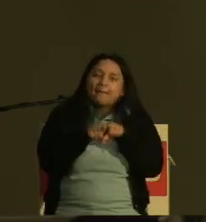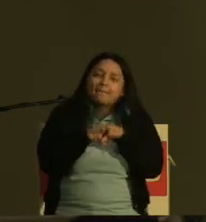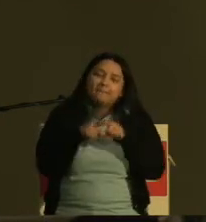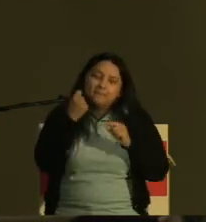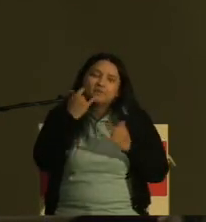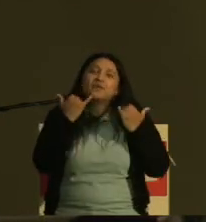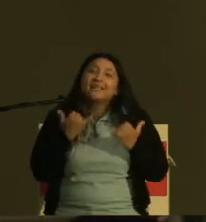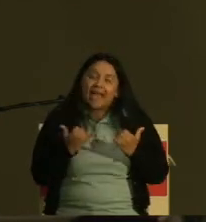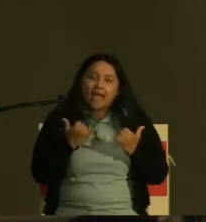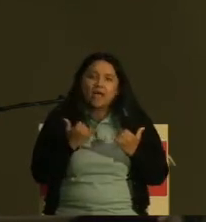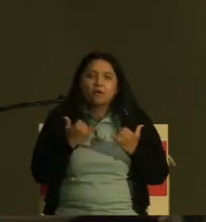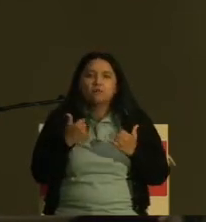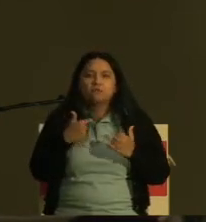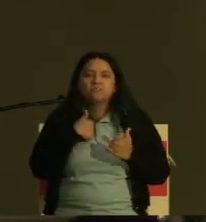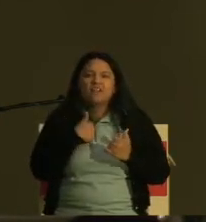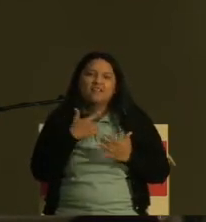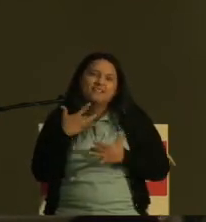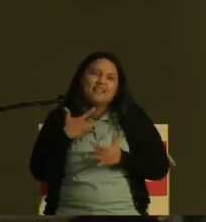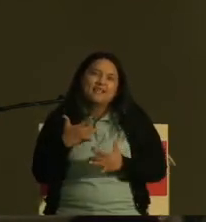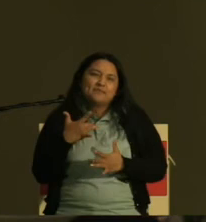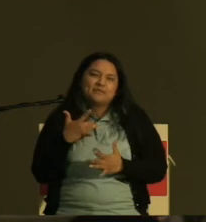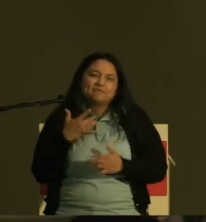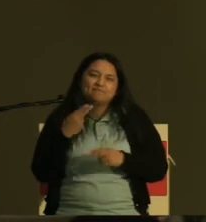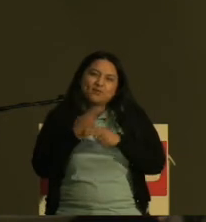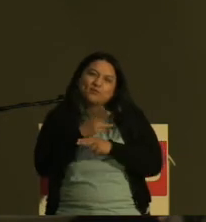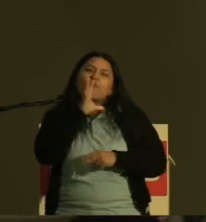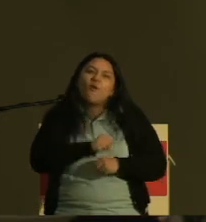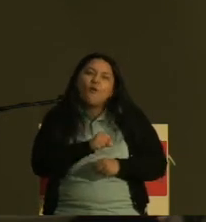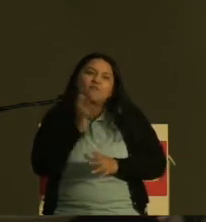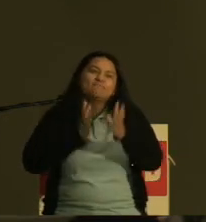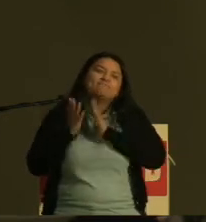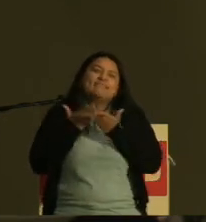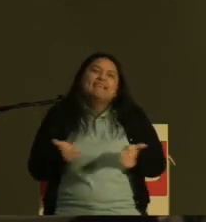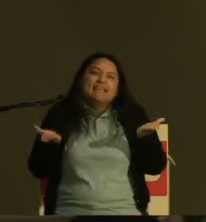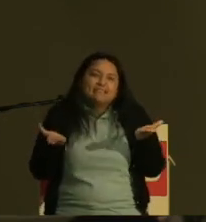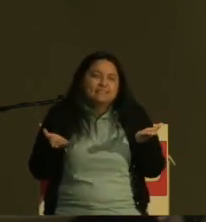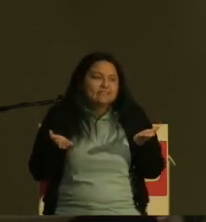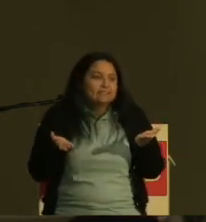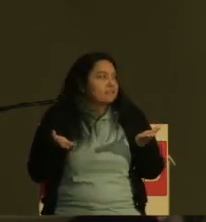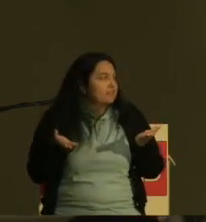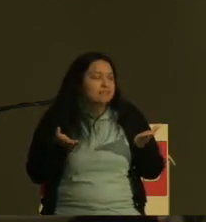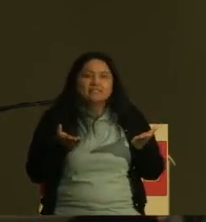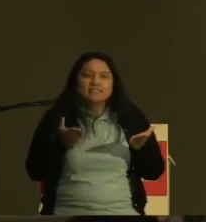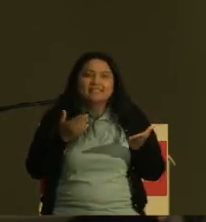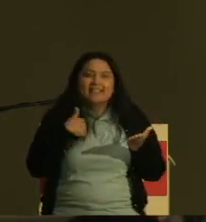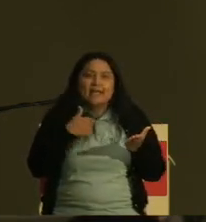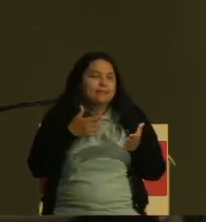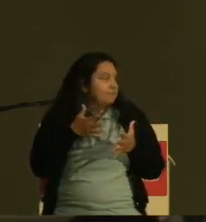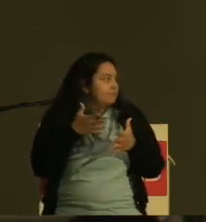para mi pesar, porque yo soy muy antiobjeto, odio los objetos. Odio los objetos. Sí, los objetos, salvo estos